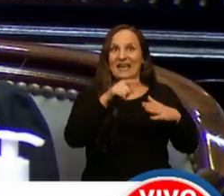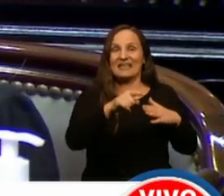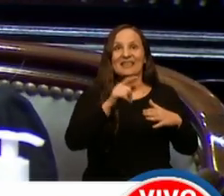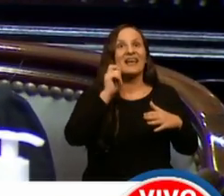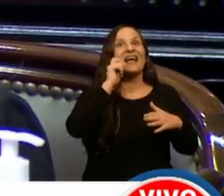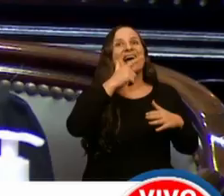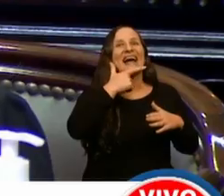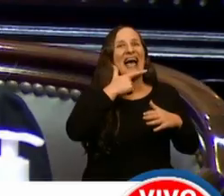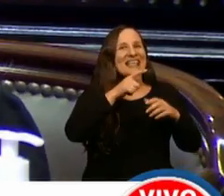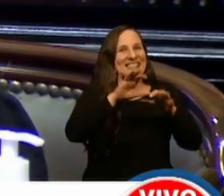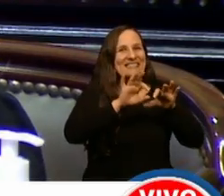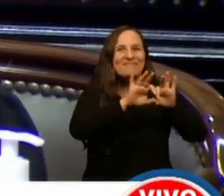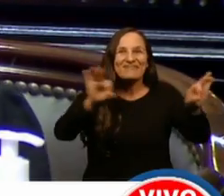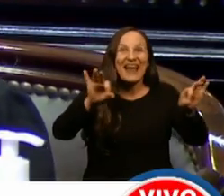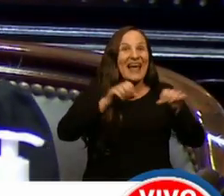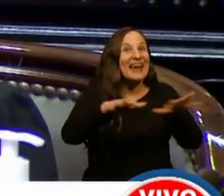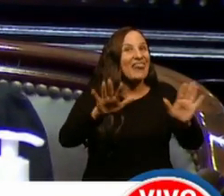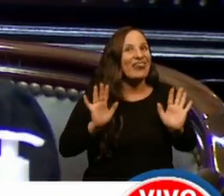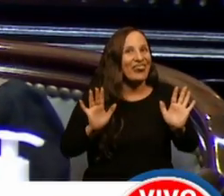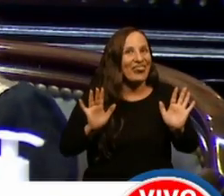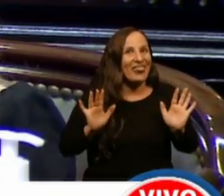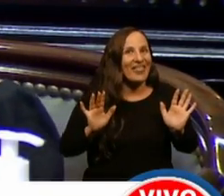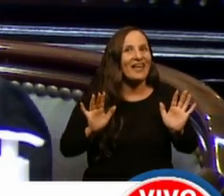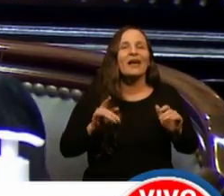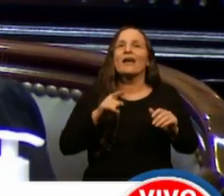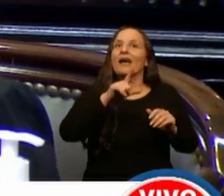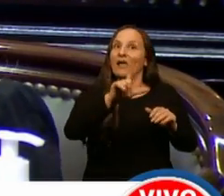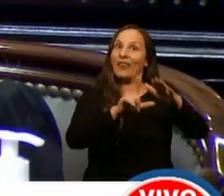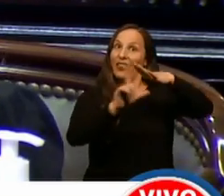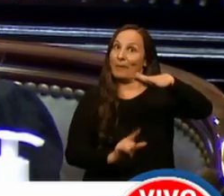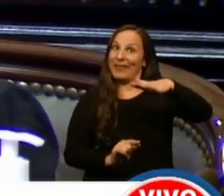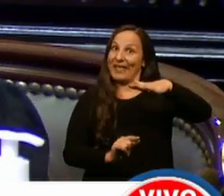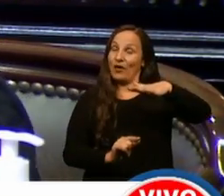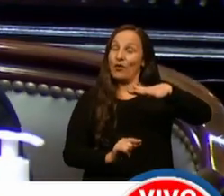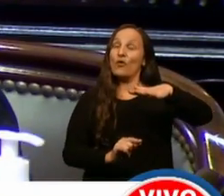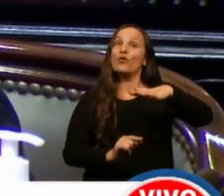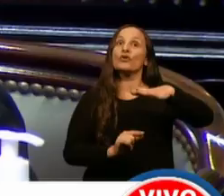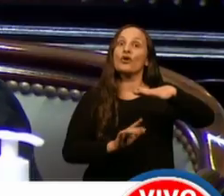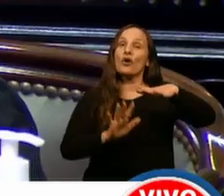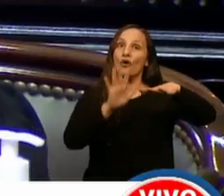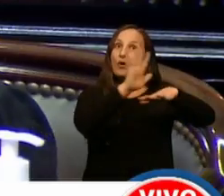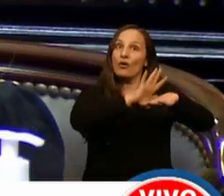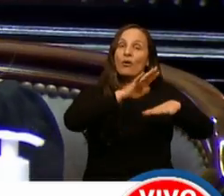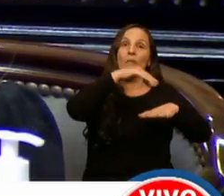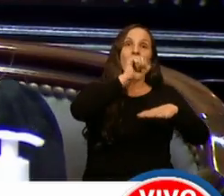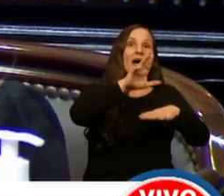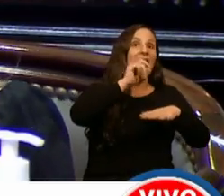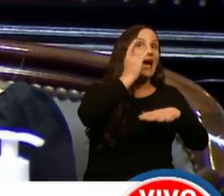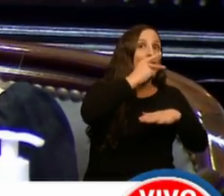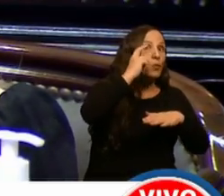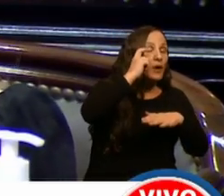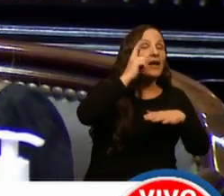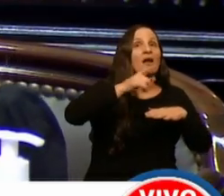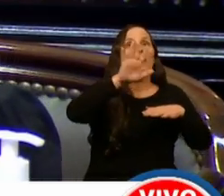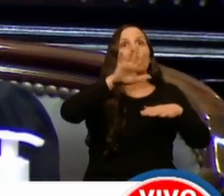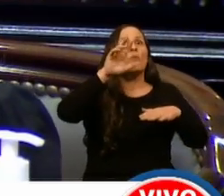gas por redes en el territorio de la patagonia del departamento de malargüe y de la puna